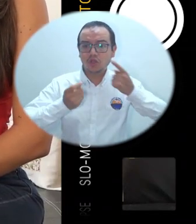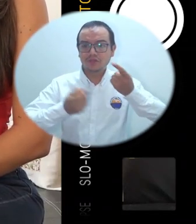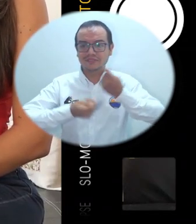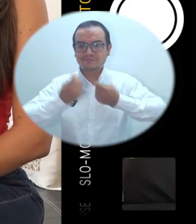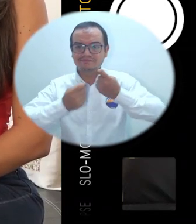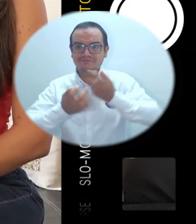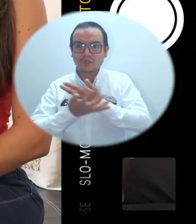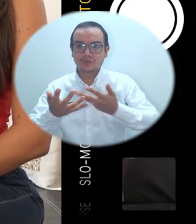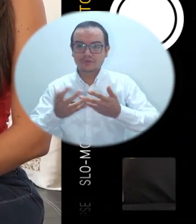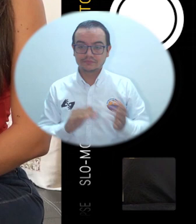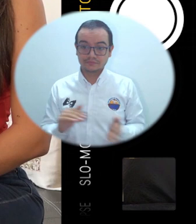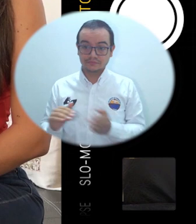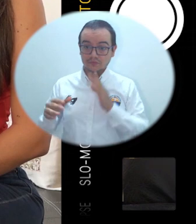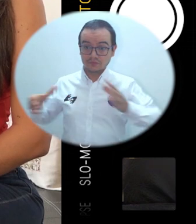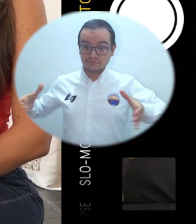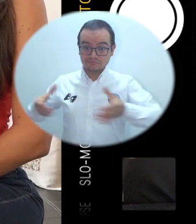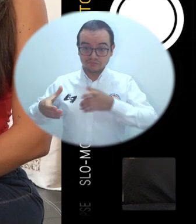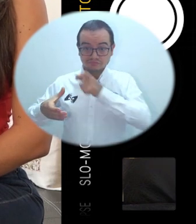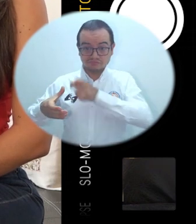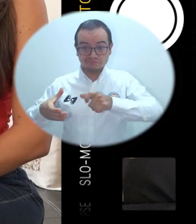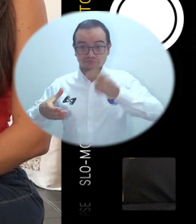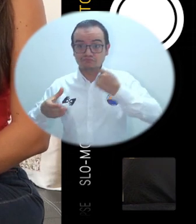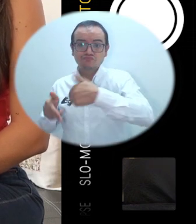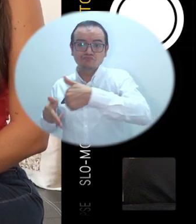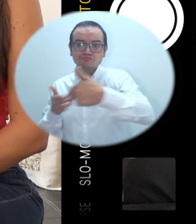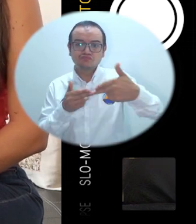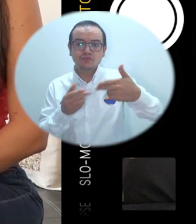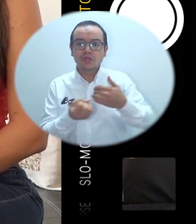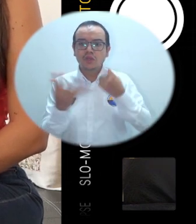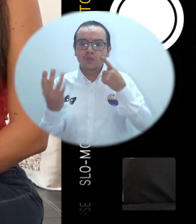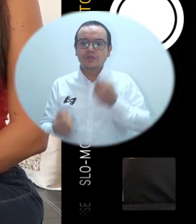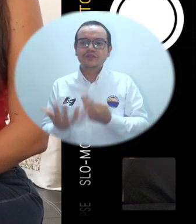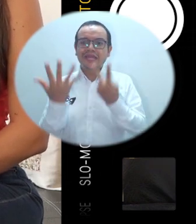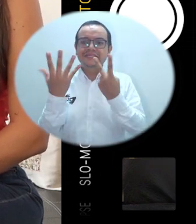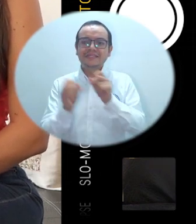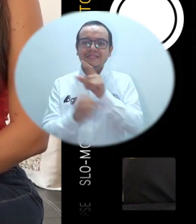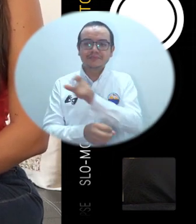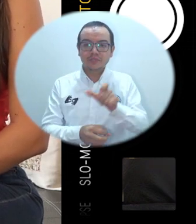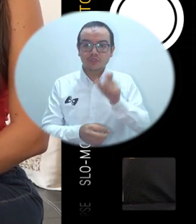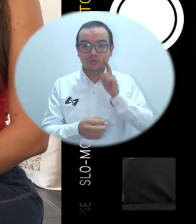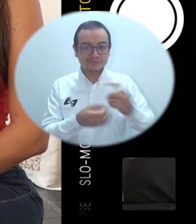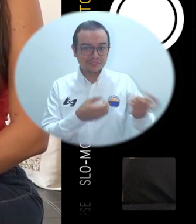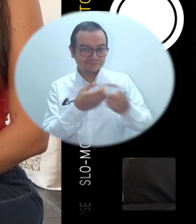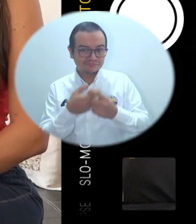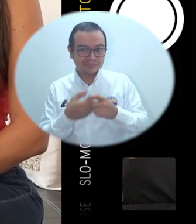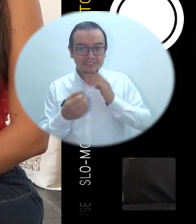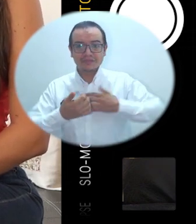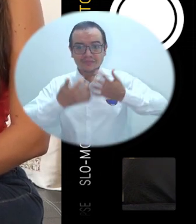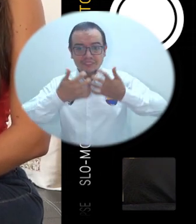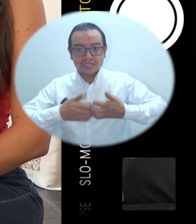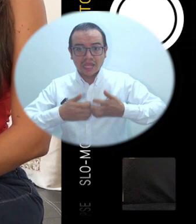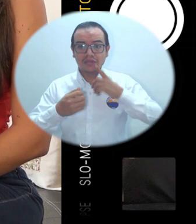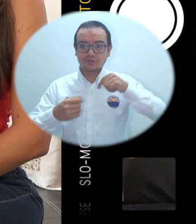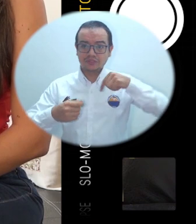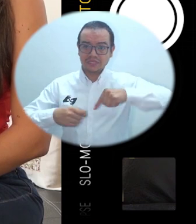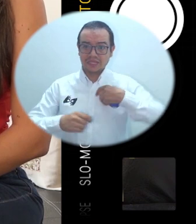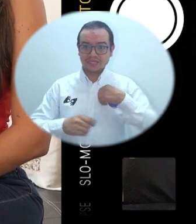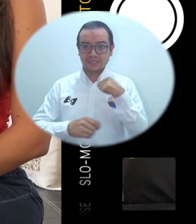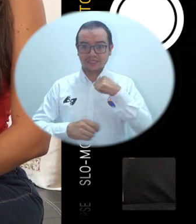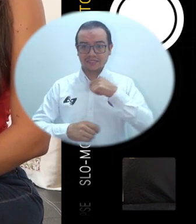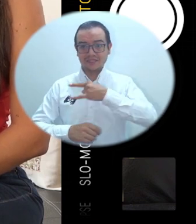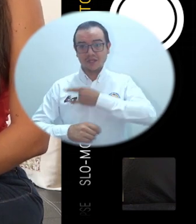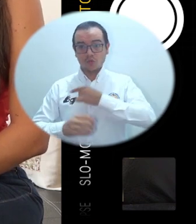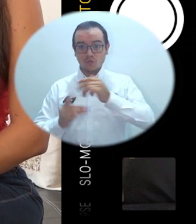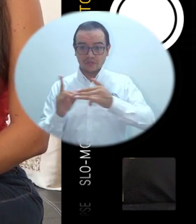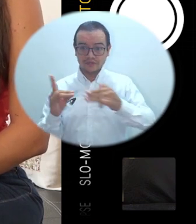académicos, empresarios y representantes del gobierno, el doctor Pablo Vera Salazar, rector de la Universidad del Magdalena, como representante de